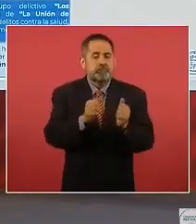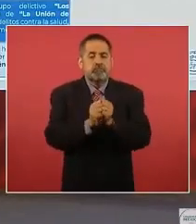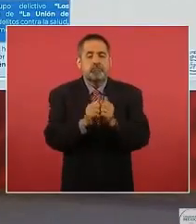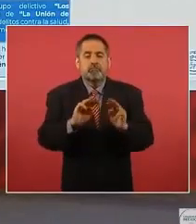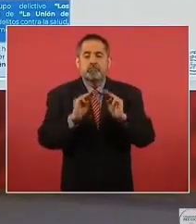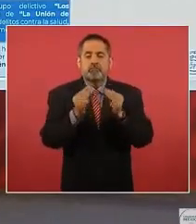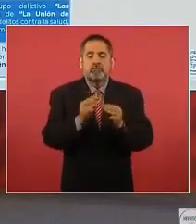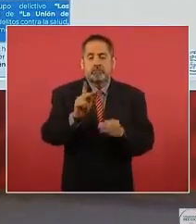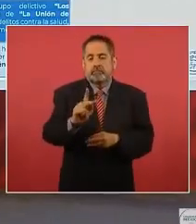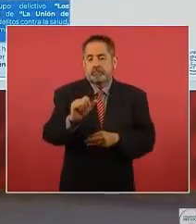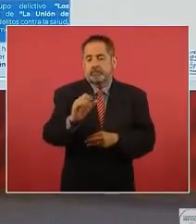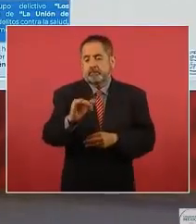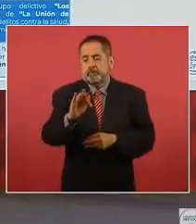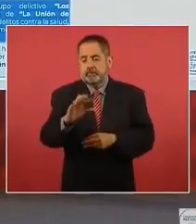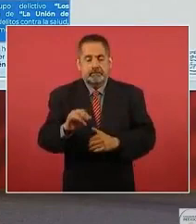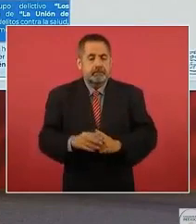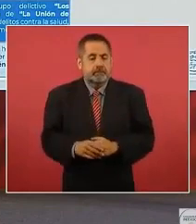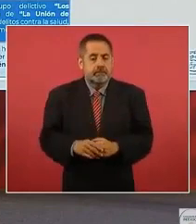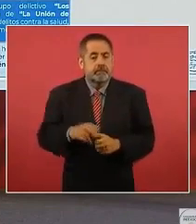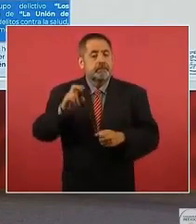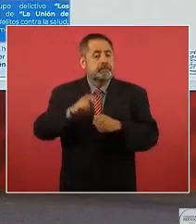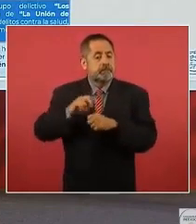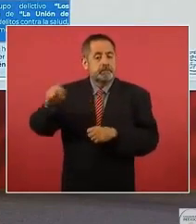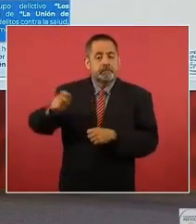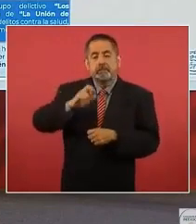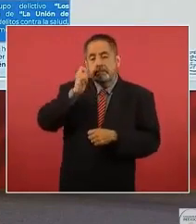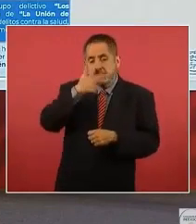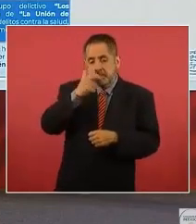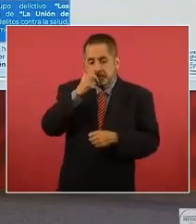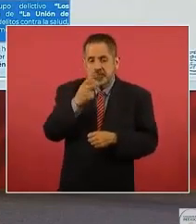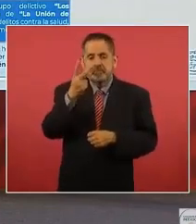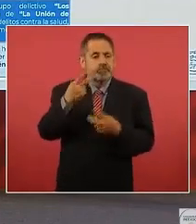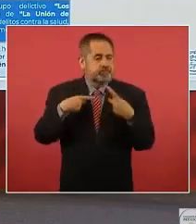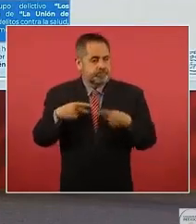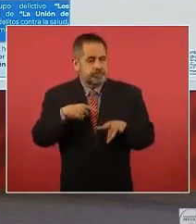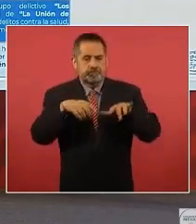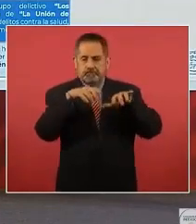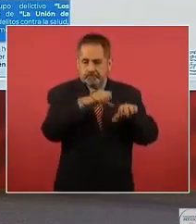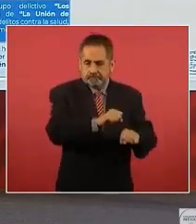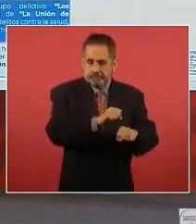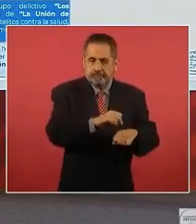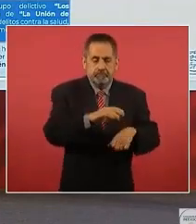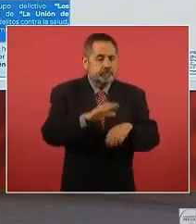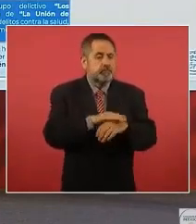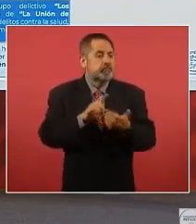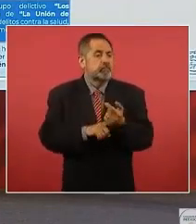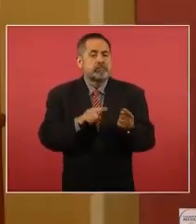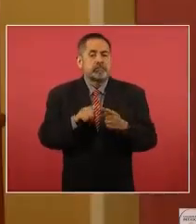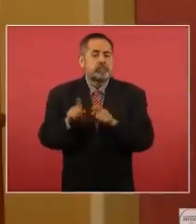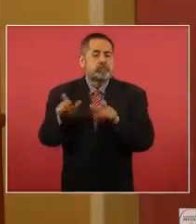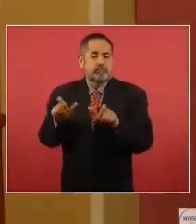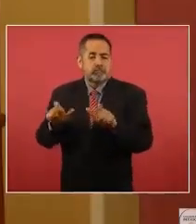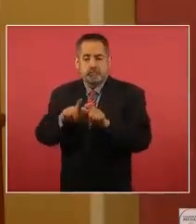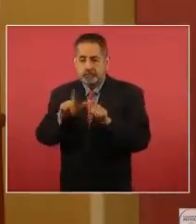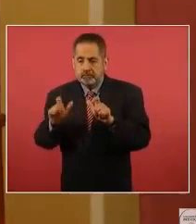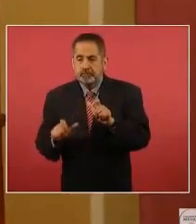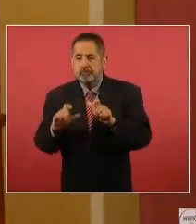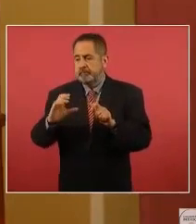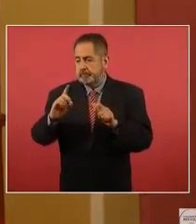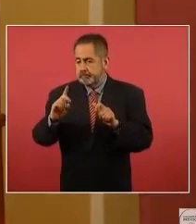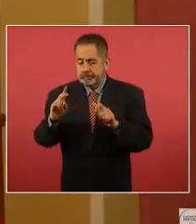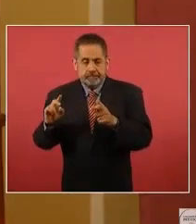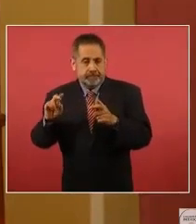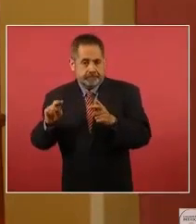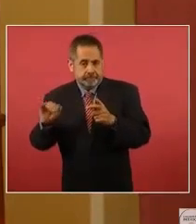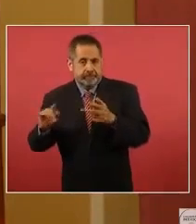en guachochi chihuahua dos personas más detenidos por sedena guardias nacionales n iv y la